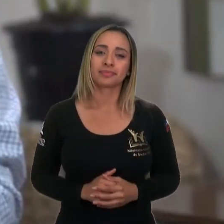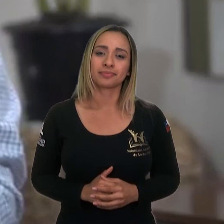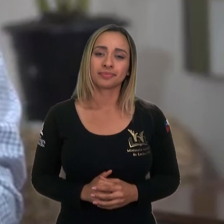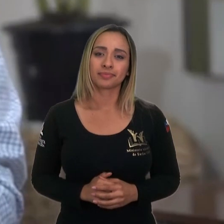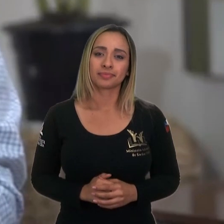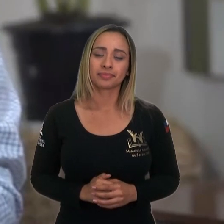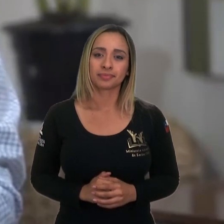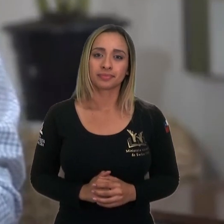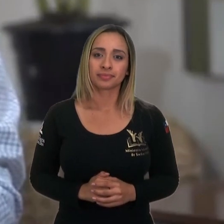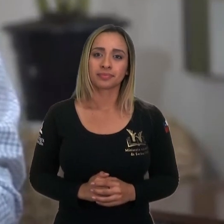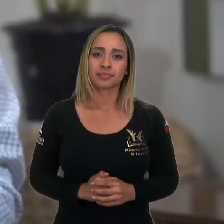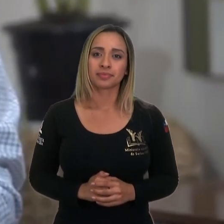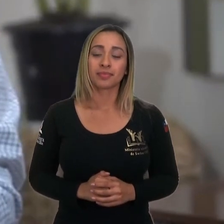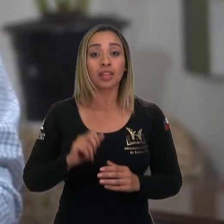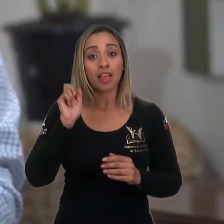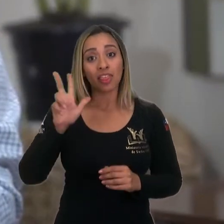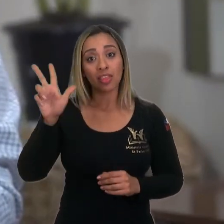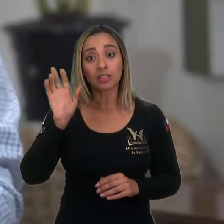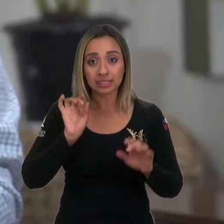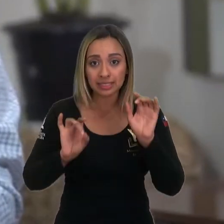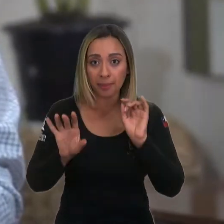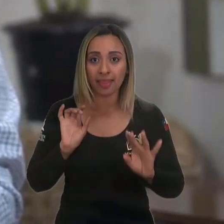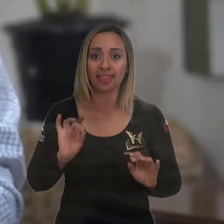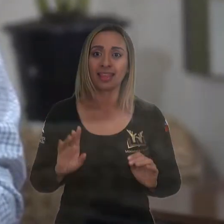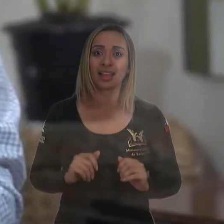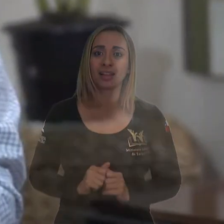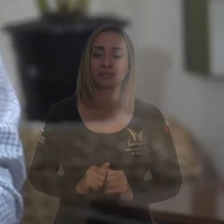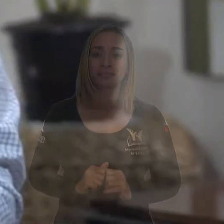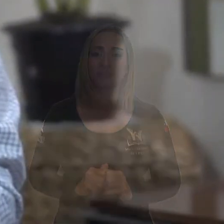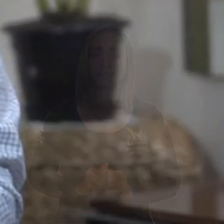Que Dios te bendiga, queridos. Nos vemos el sábado.